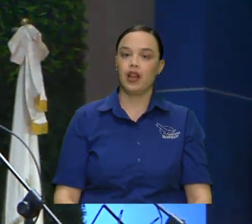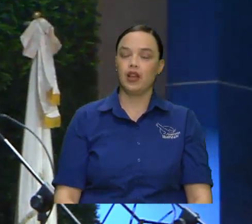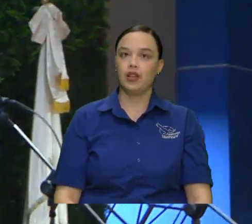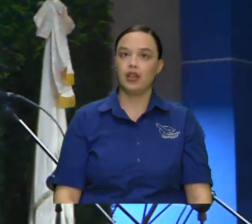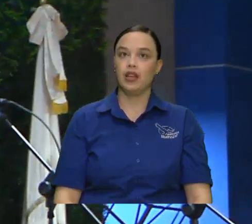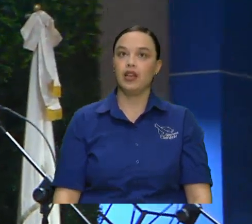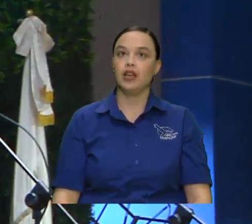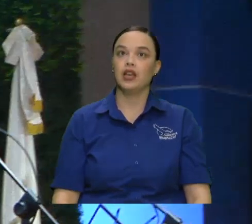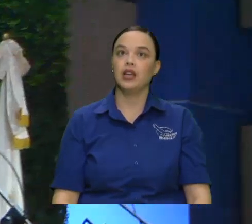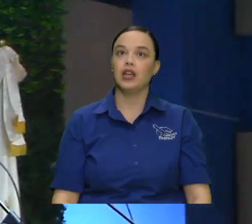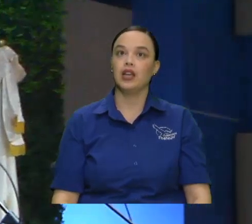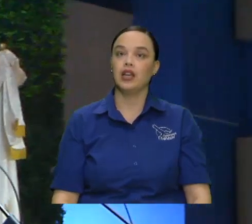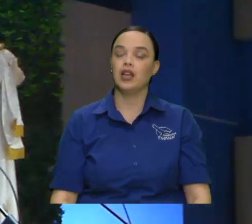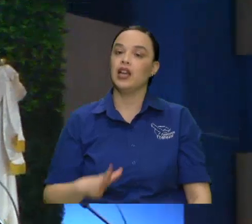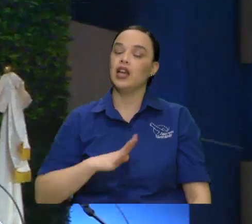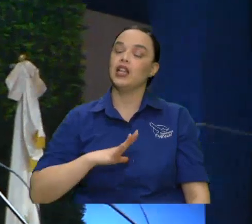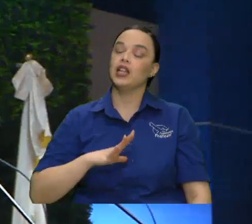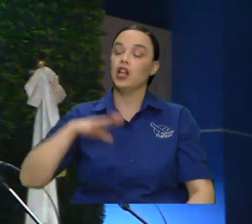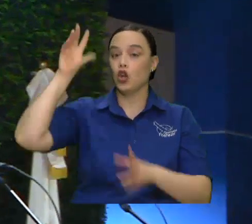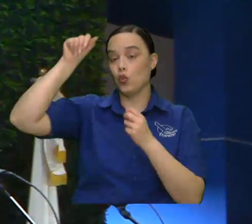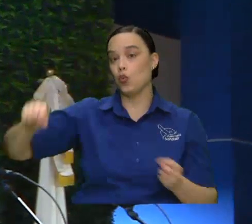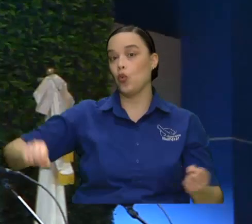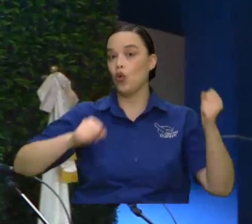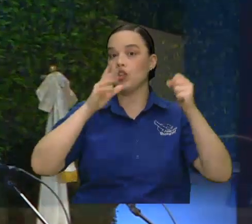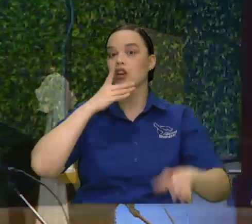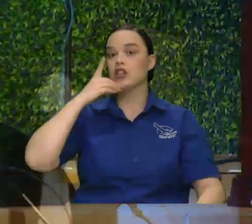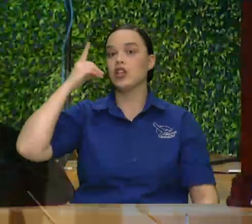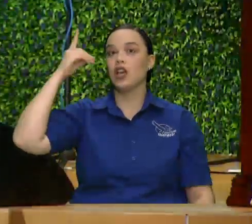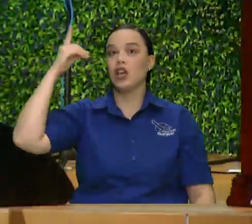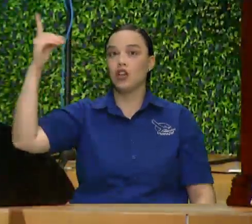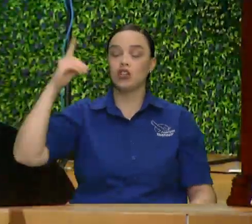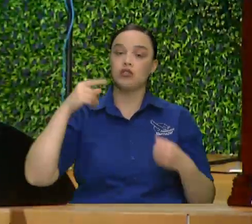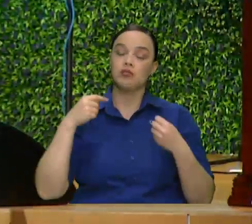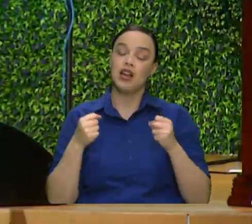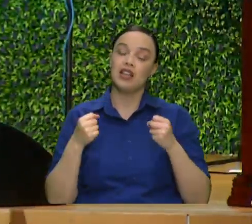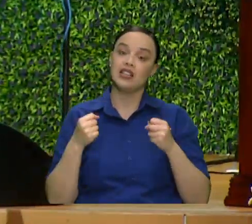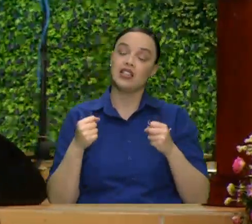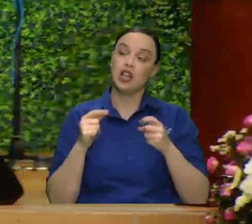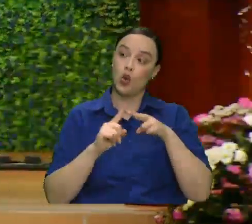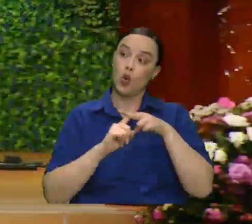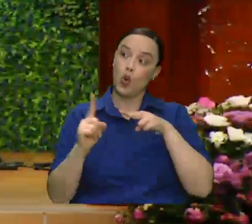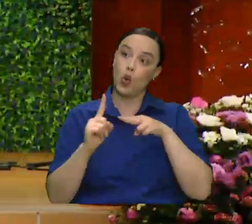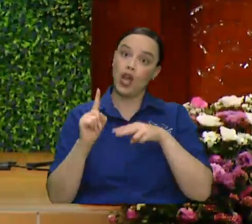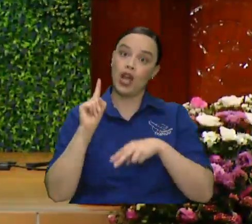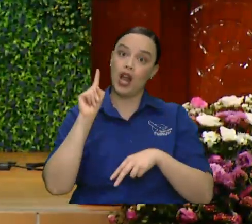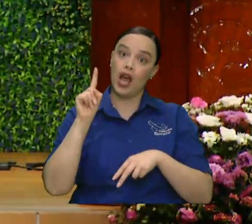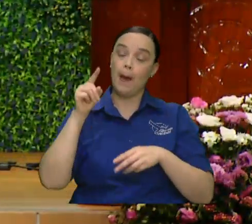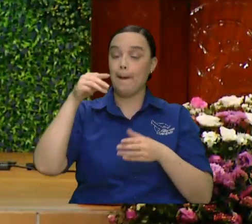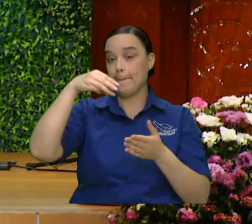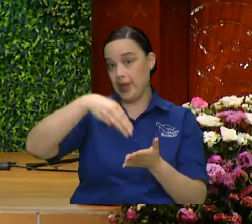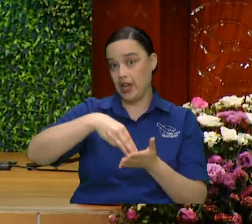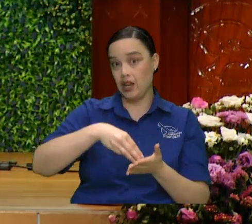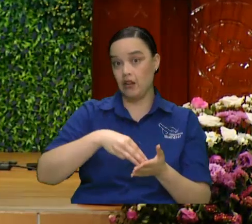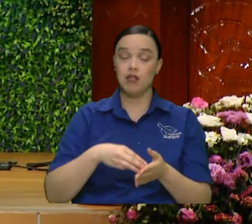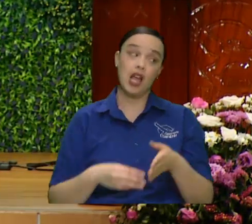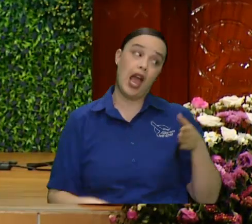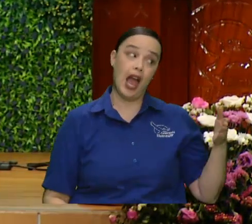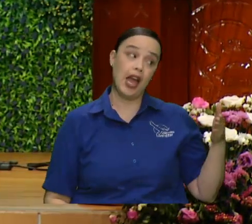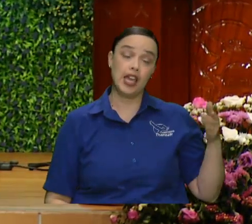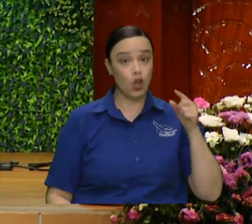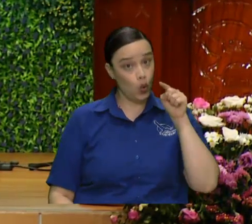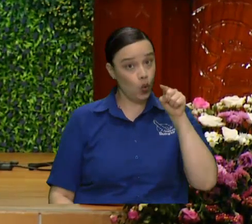tiene un don a mí es un poder de parte de dios para hacer huir a mil aquí está usted y usted verlo a usted